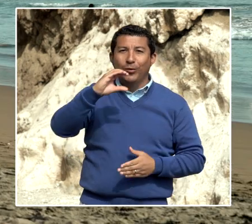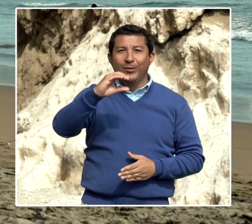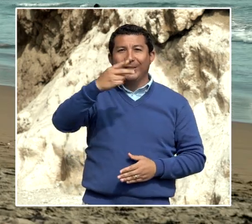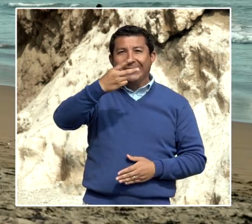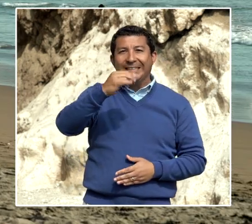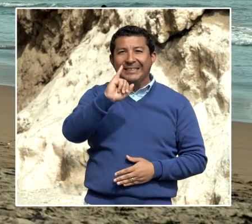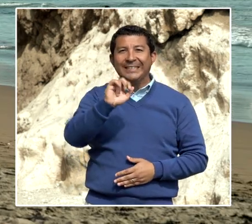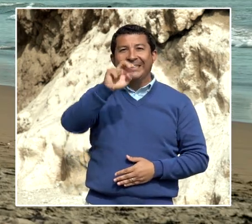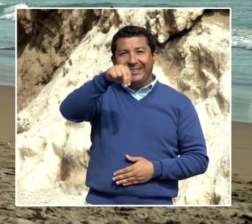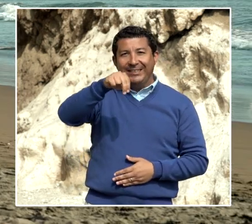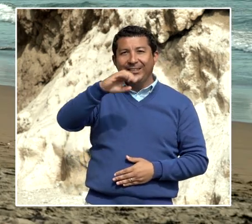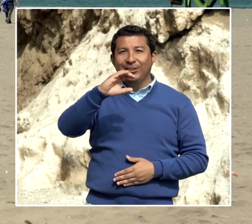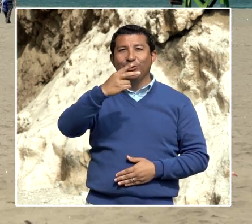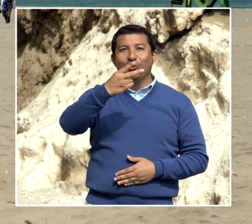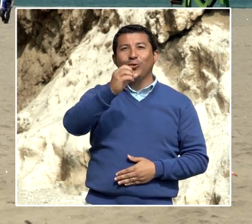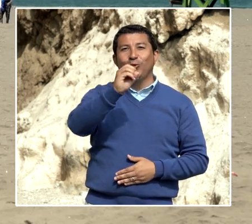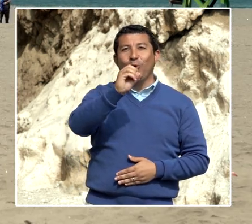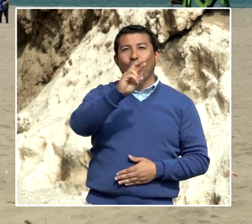chinchorro